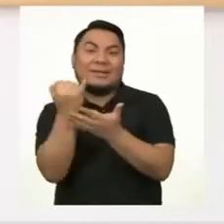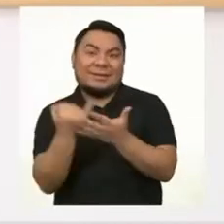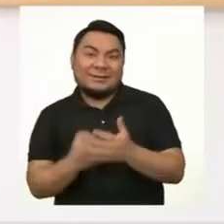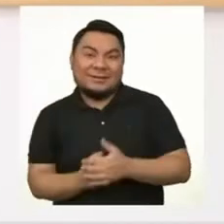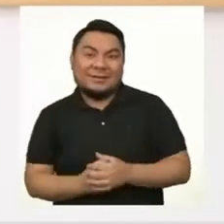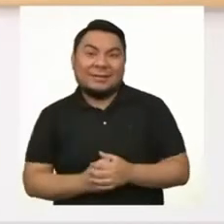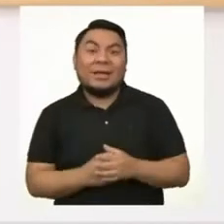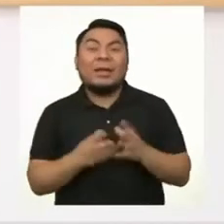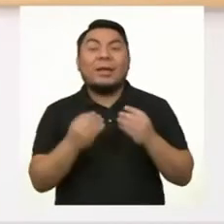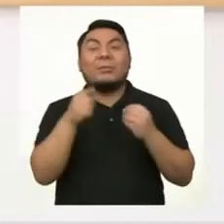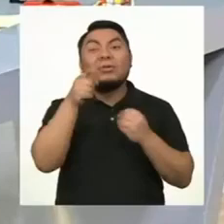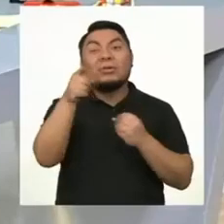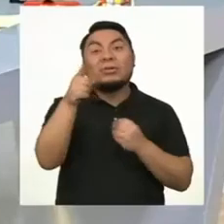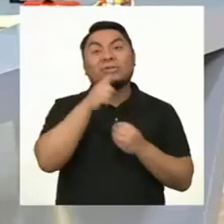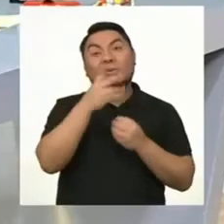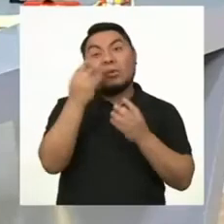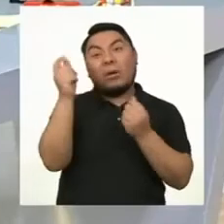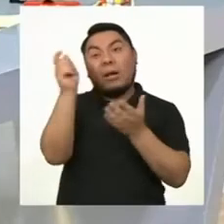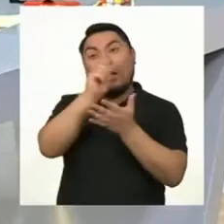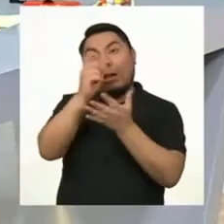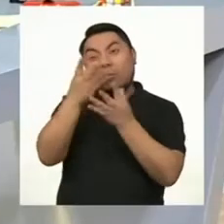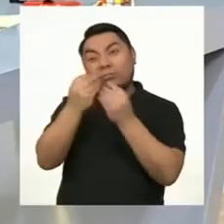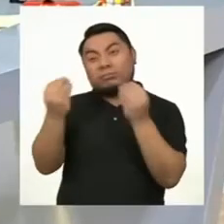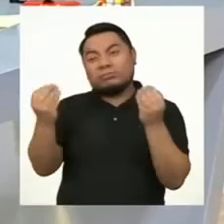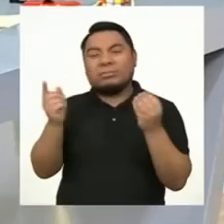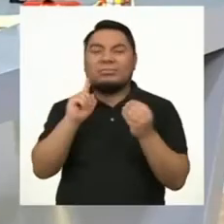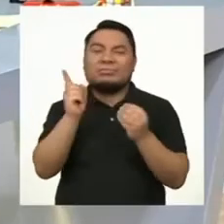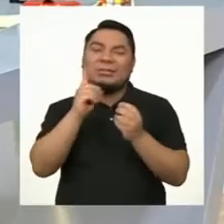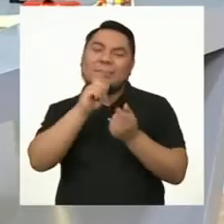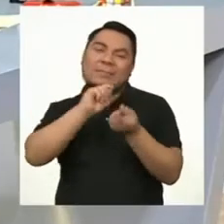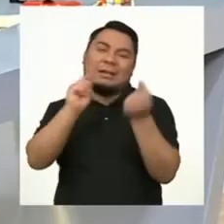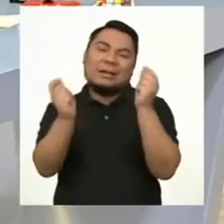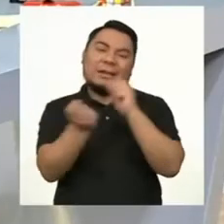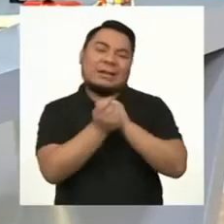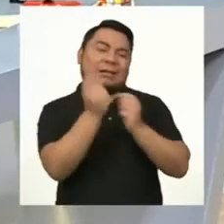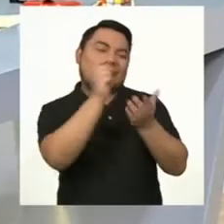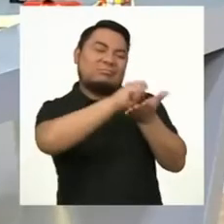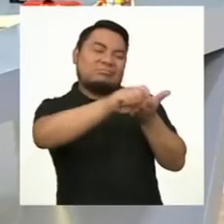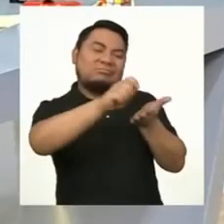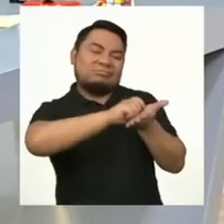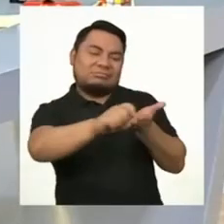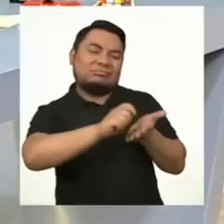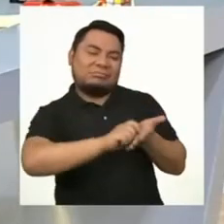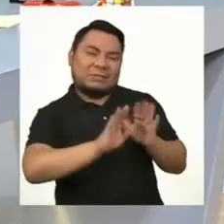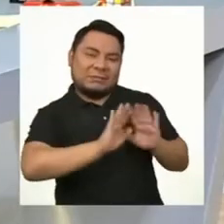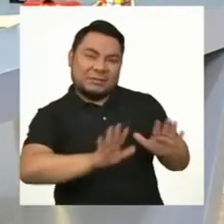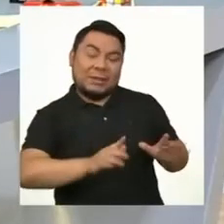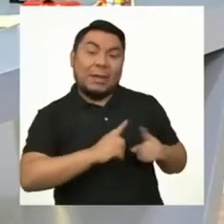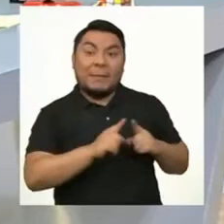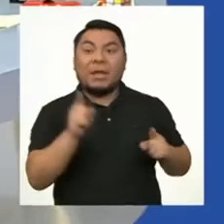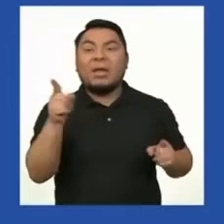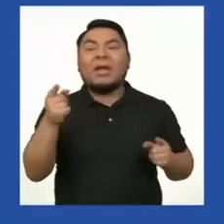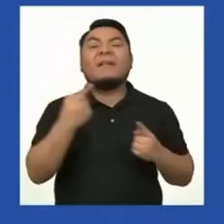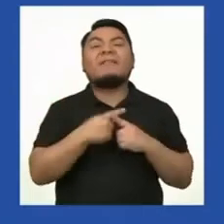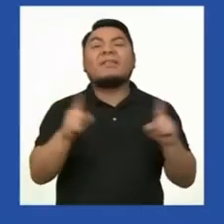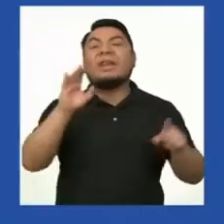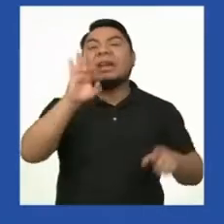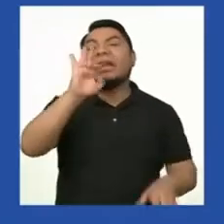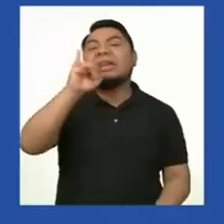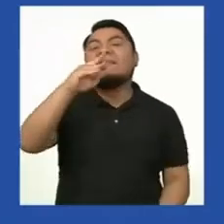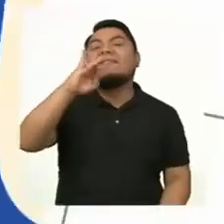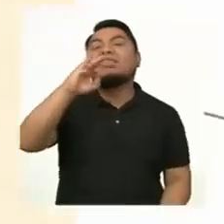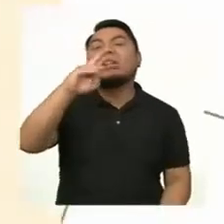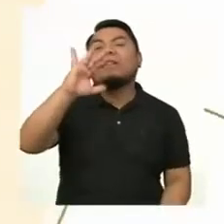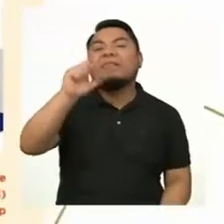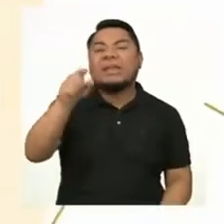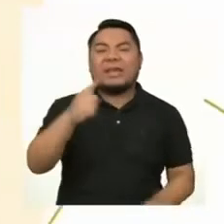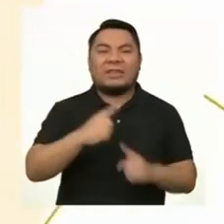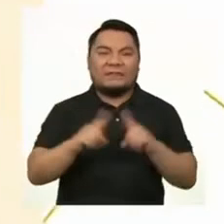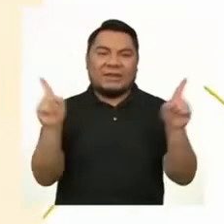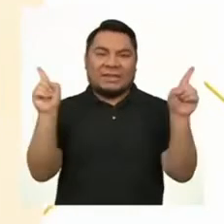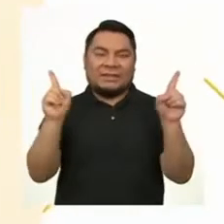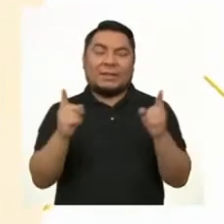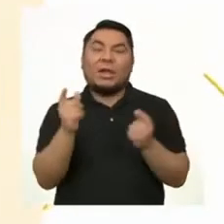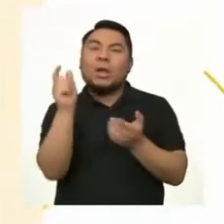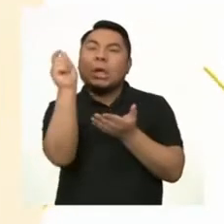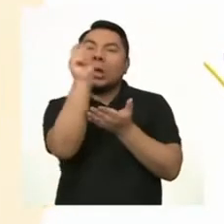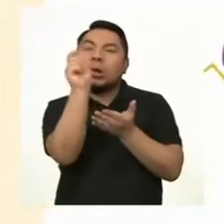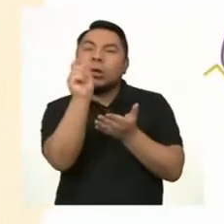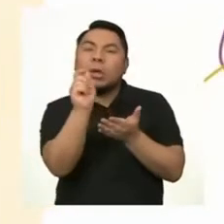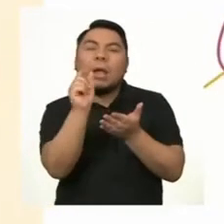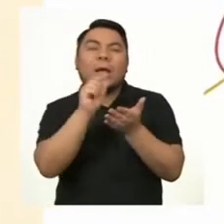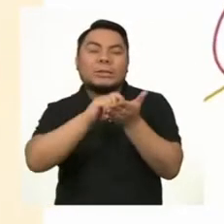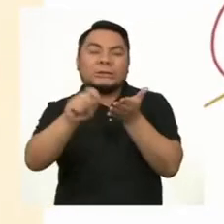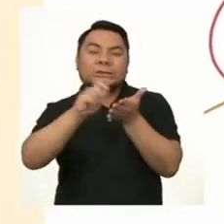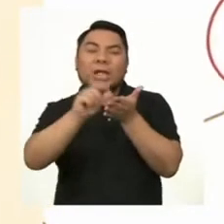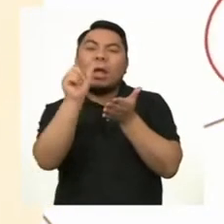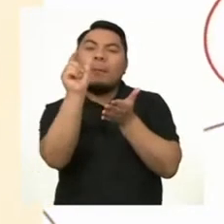texto expositivo. Ajá, y las infografías usan diversos recursos visuales. Así es.